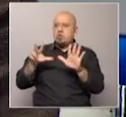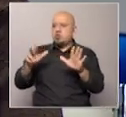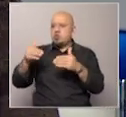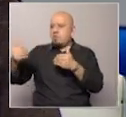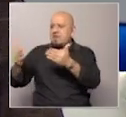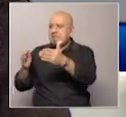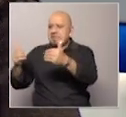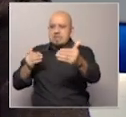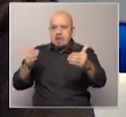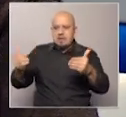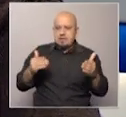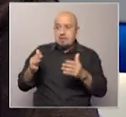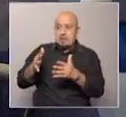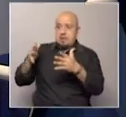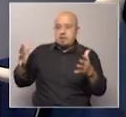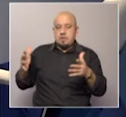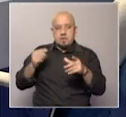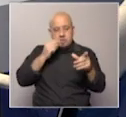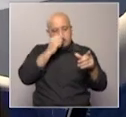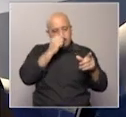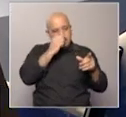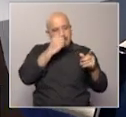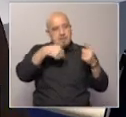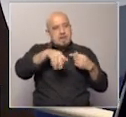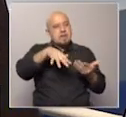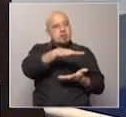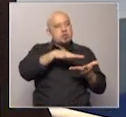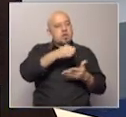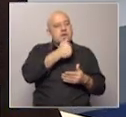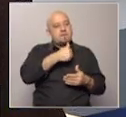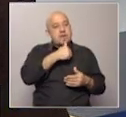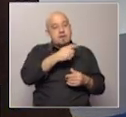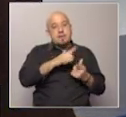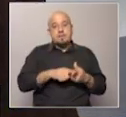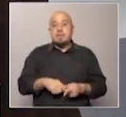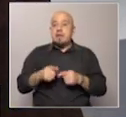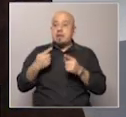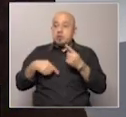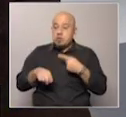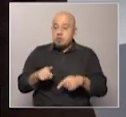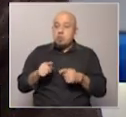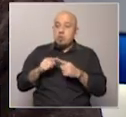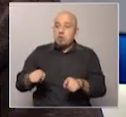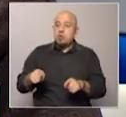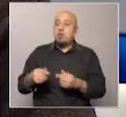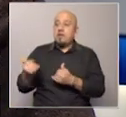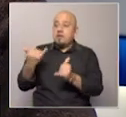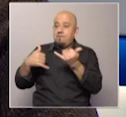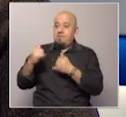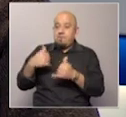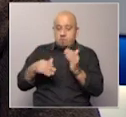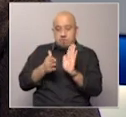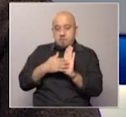una locura del beso y que abarca entre otros barrios de la ciudad viera por ejemplo y a partir de ese informe y a partir de